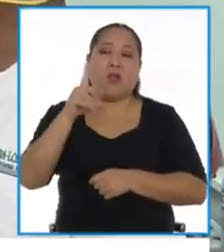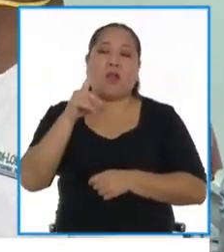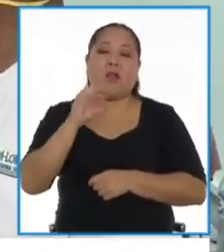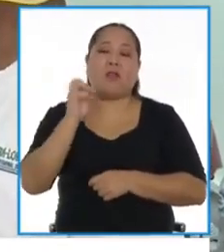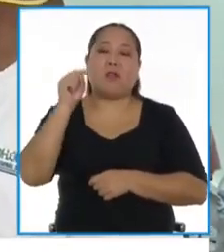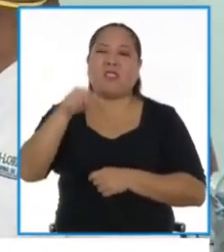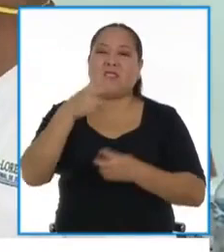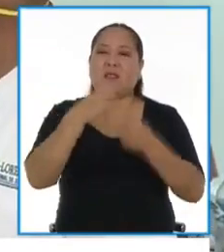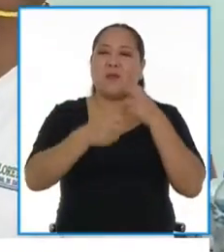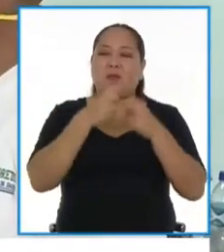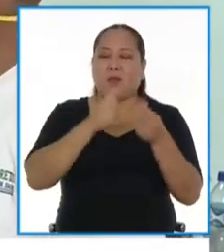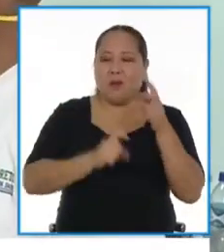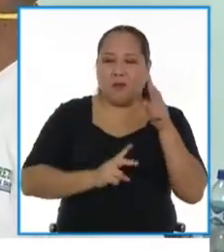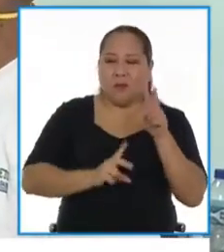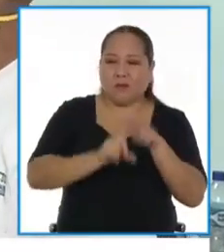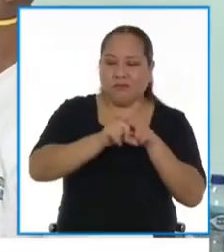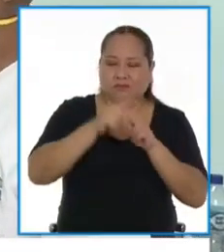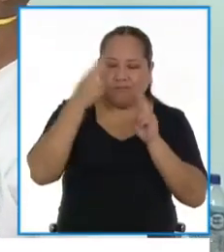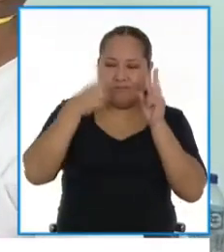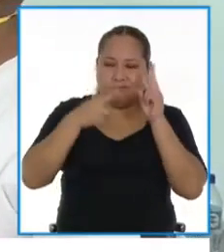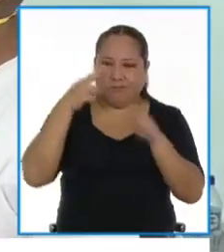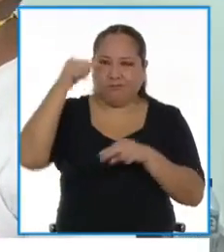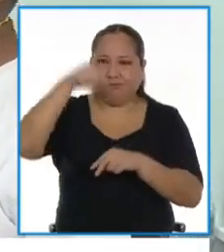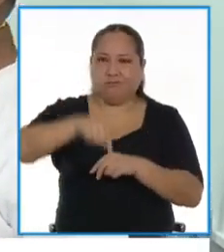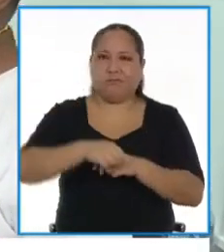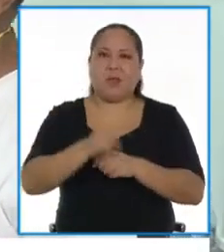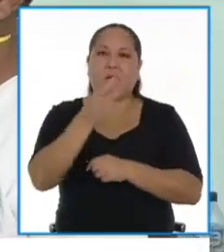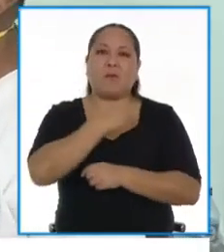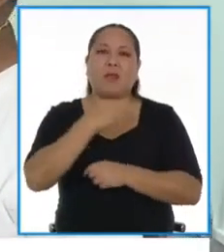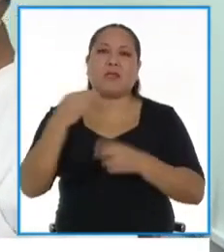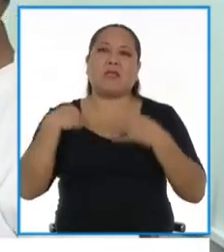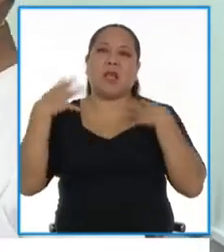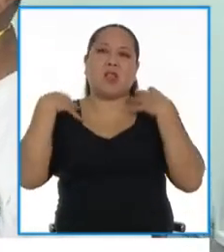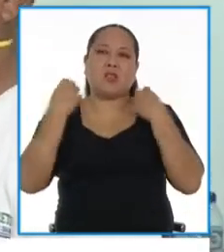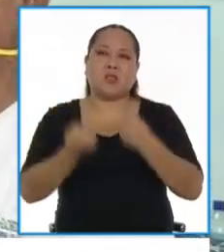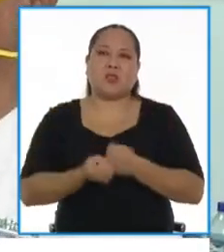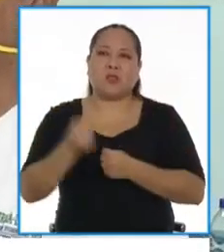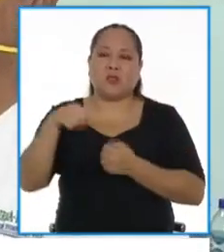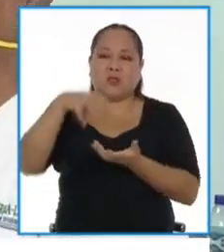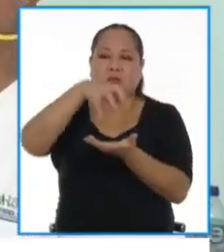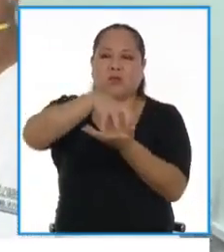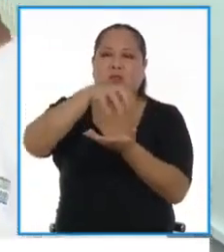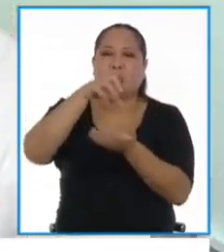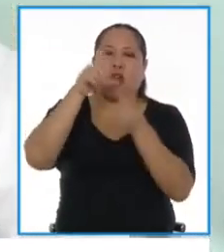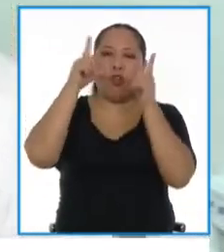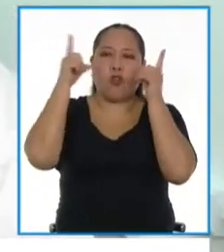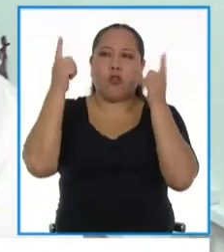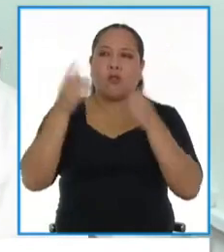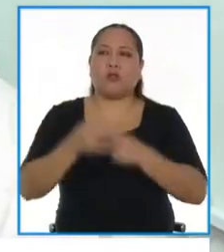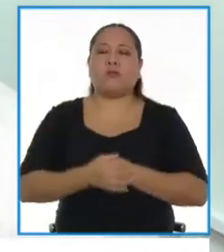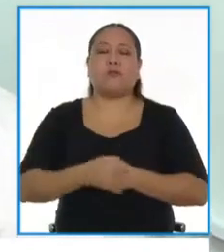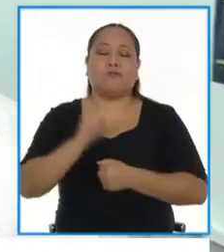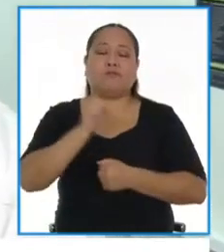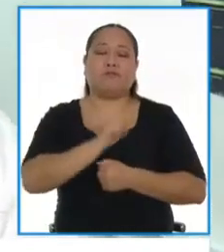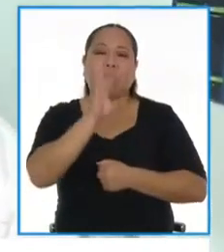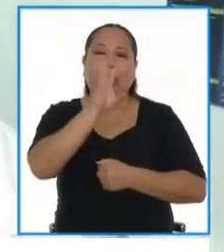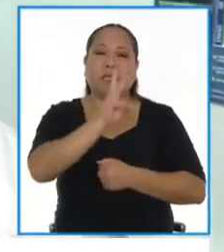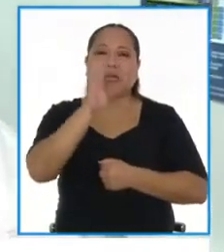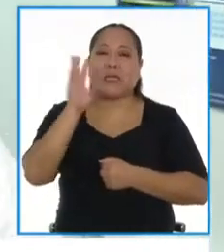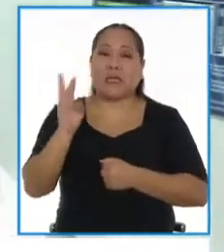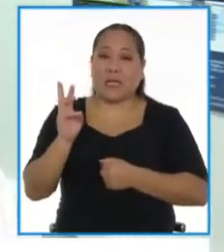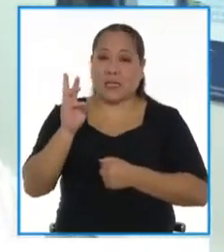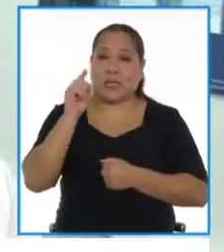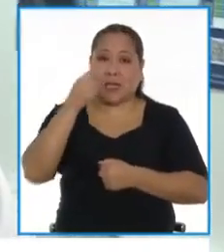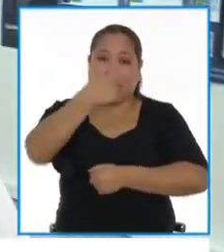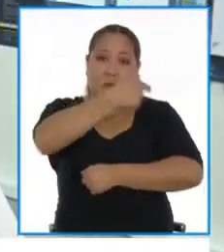este problema que viene sucediendo en el Ministerio de Salud, sede Loreto. Efectivamente, 66